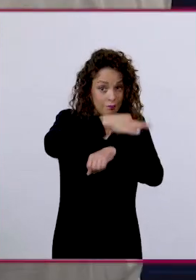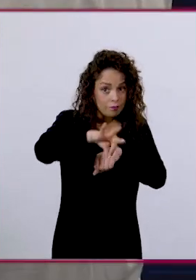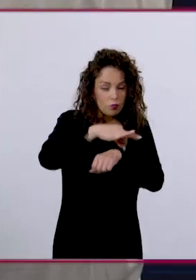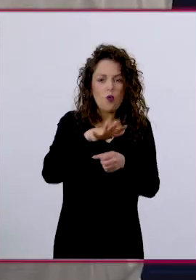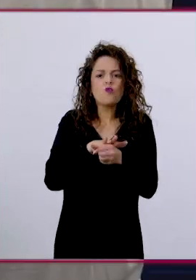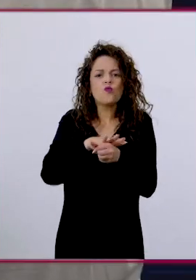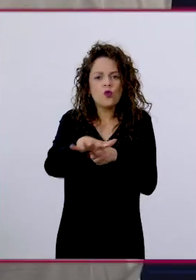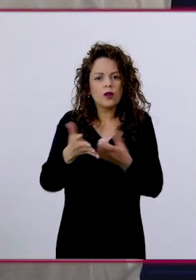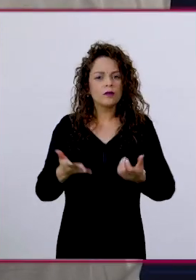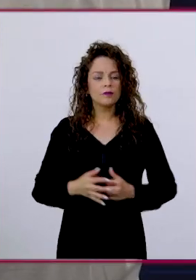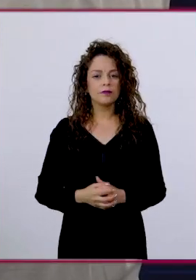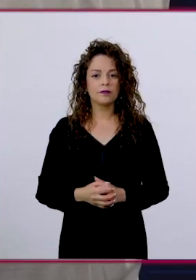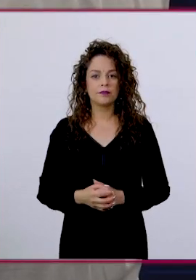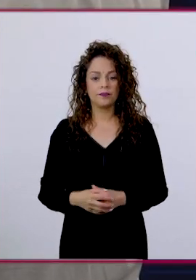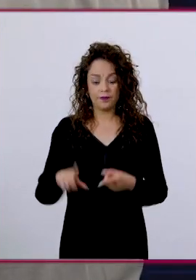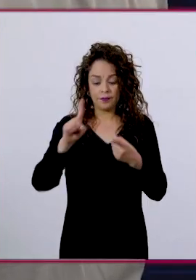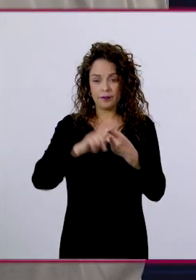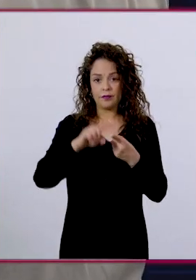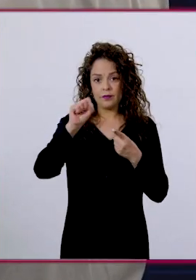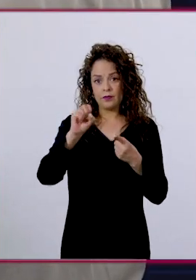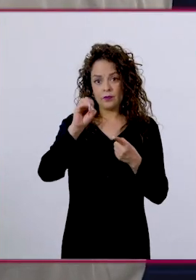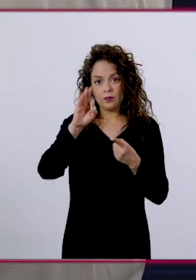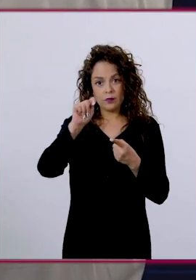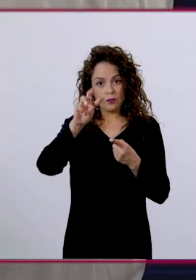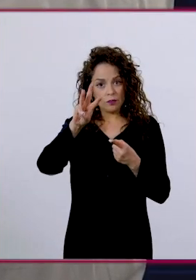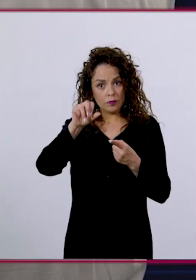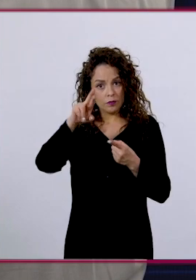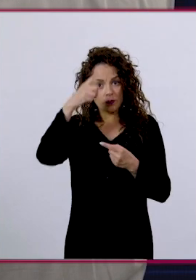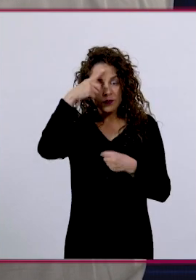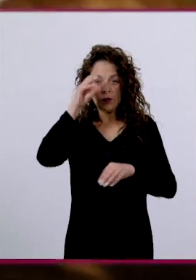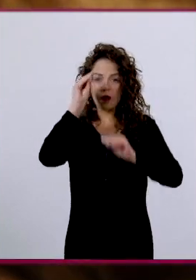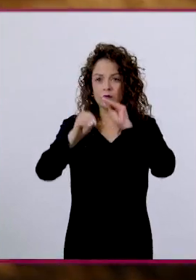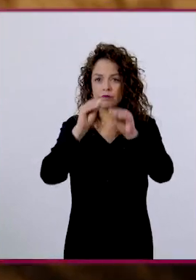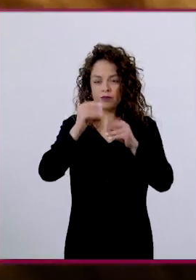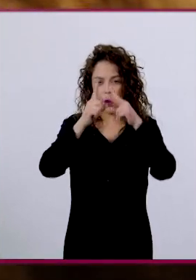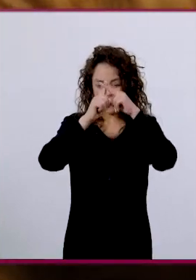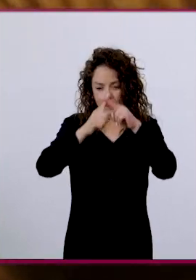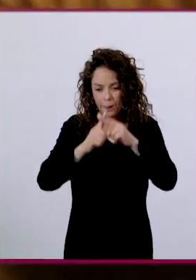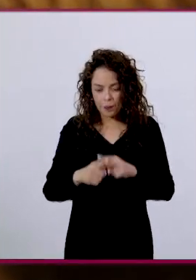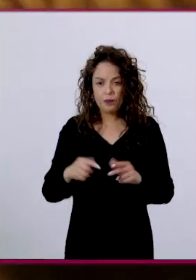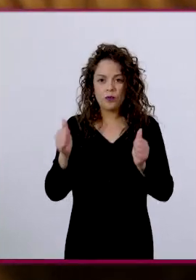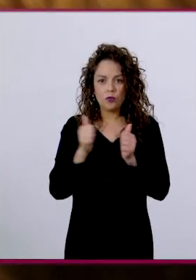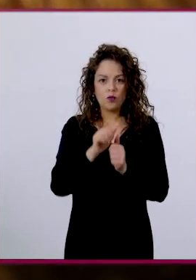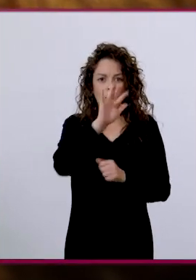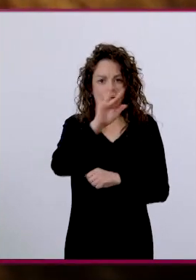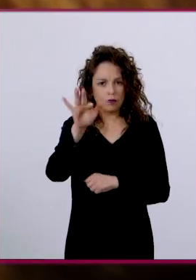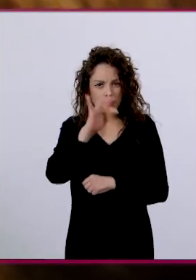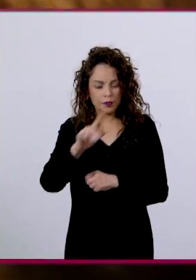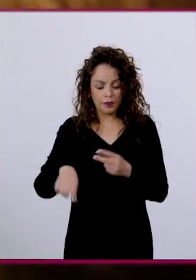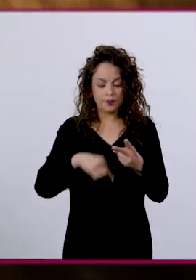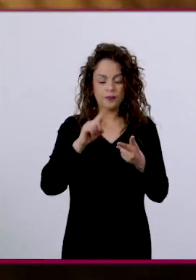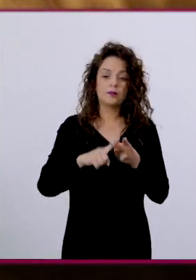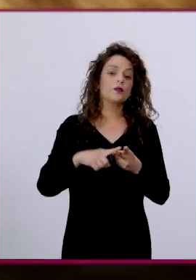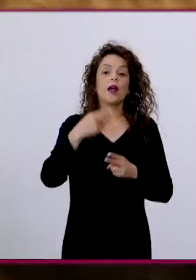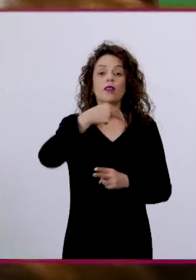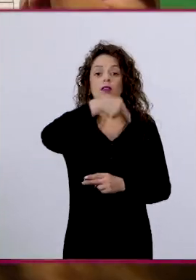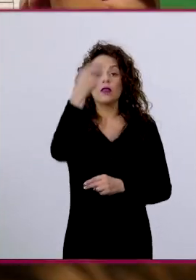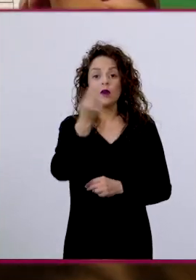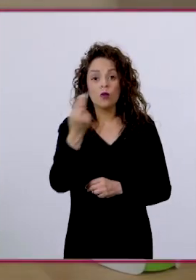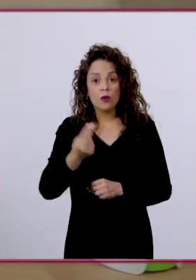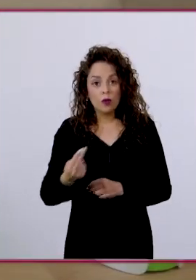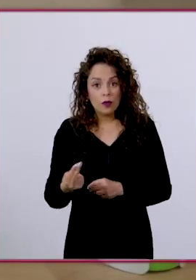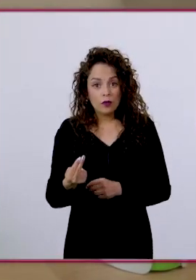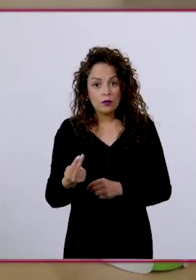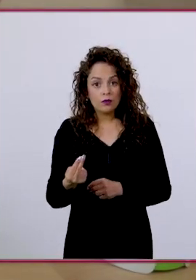son software para procesar texto y hacer cálculos, software para crear dibujos y